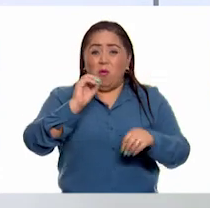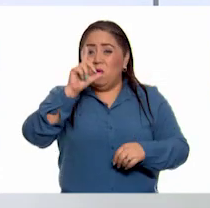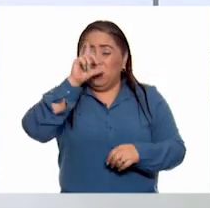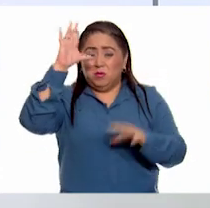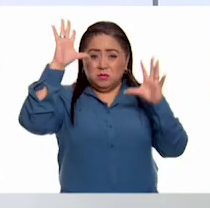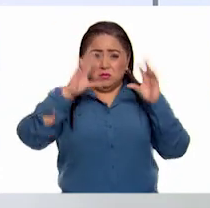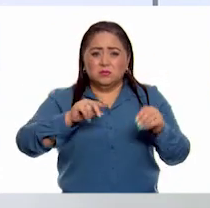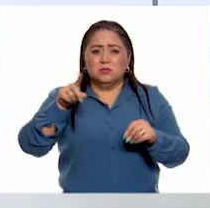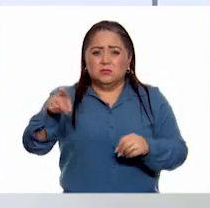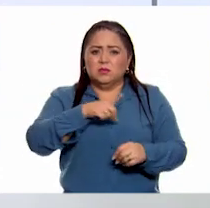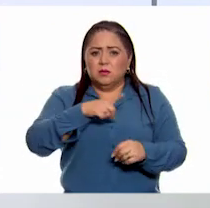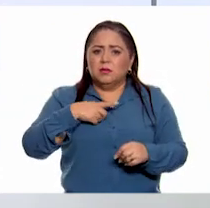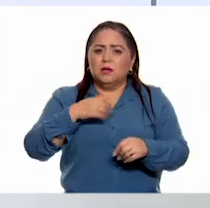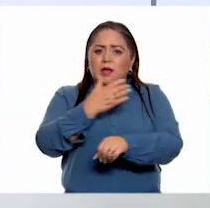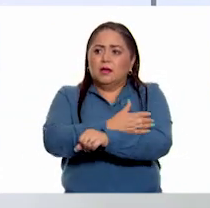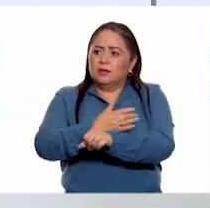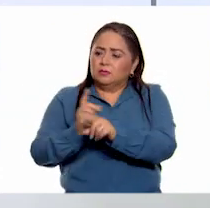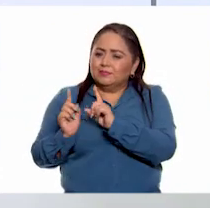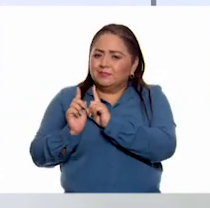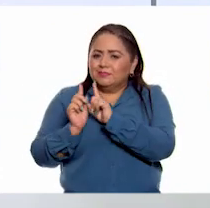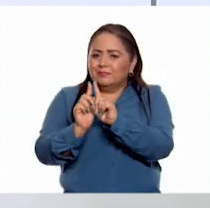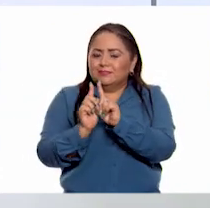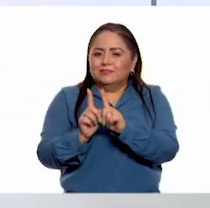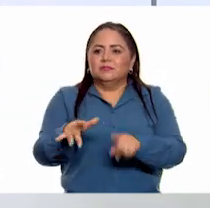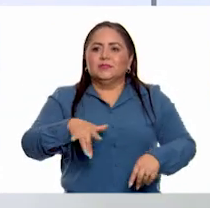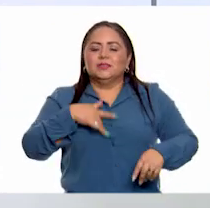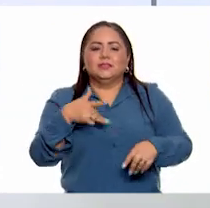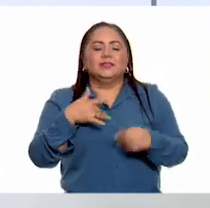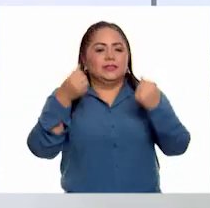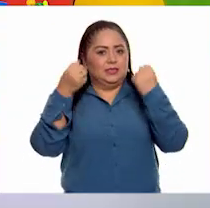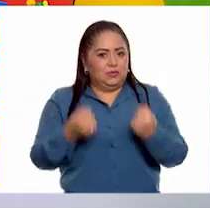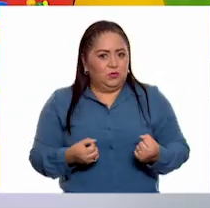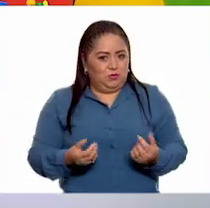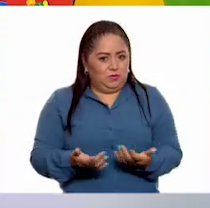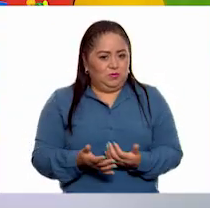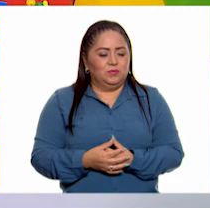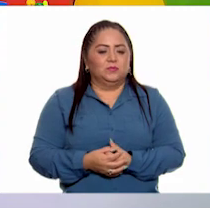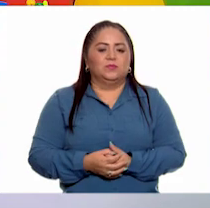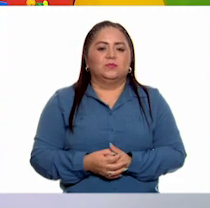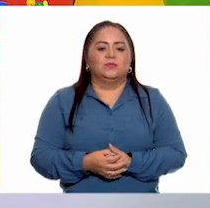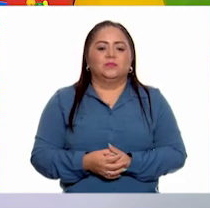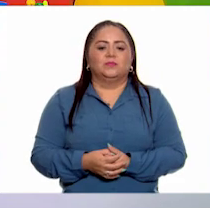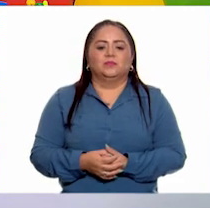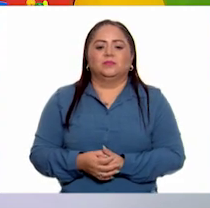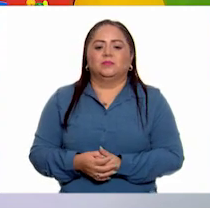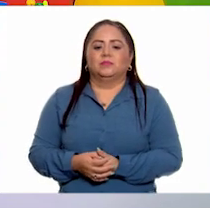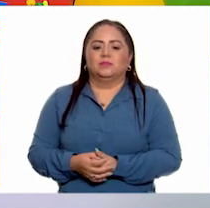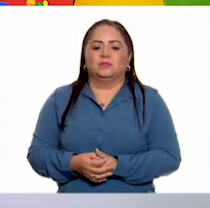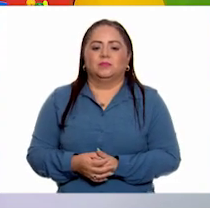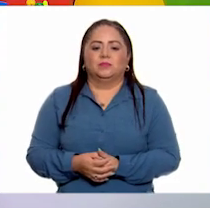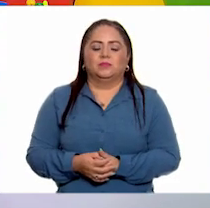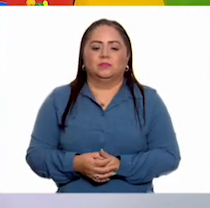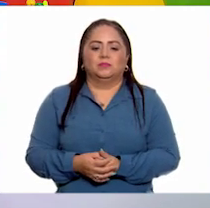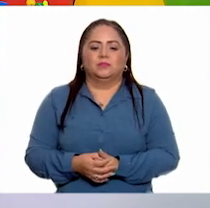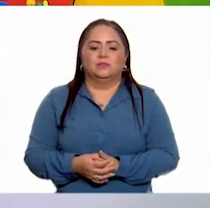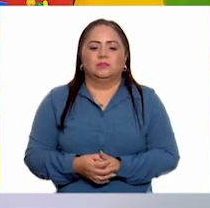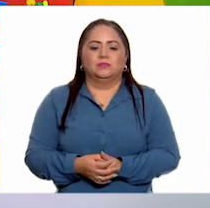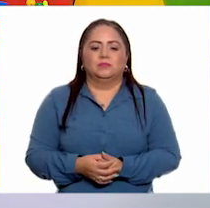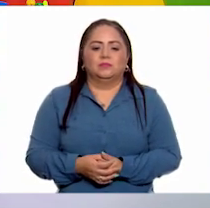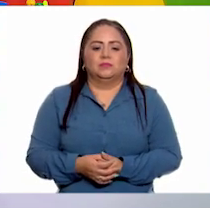luz, estés acompañado de alguien con quien te sientas seguro. Vamos a registrarlo.